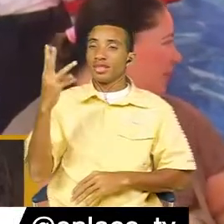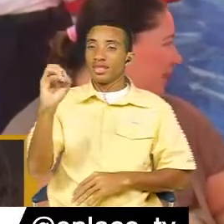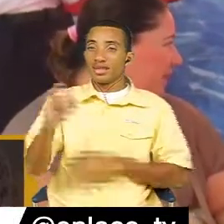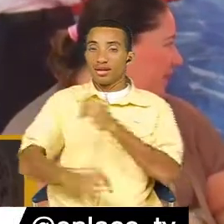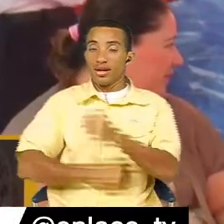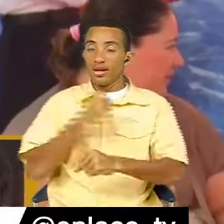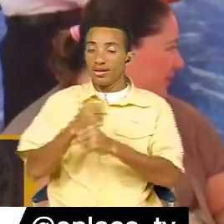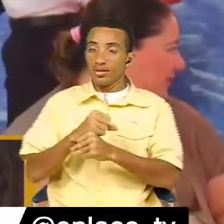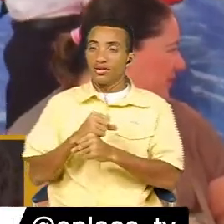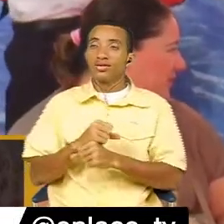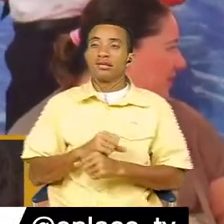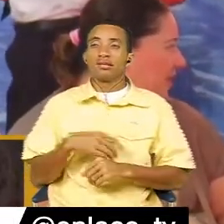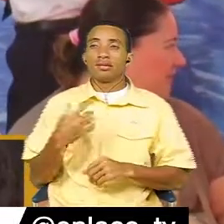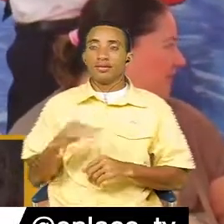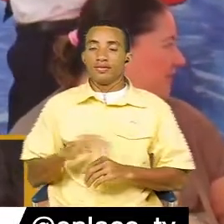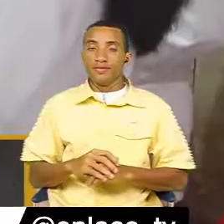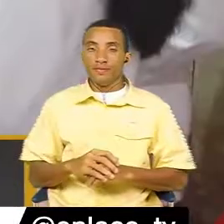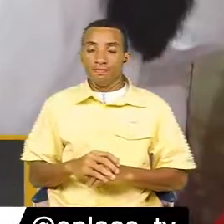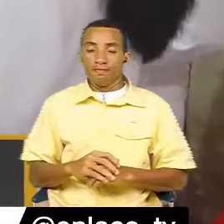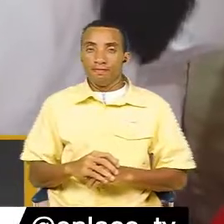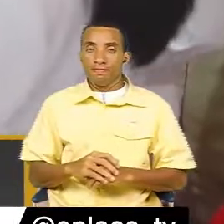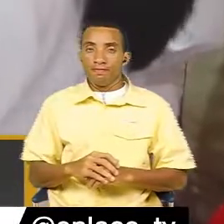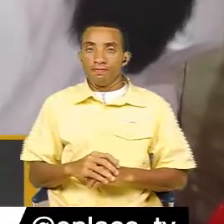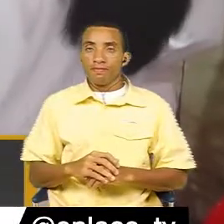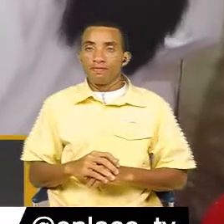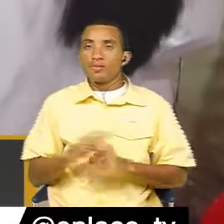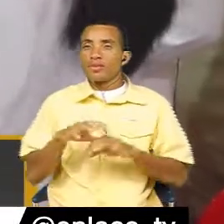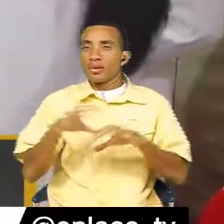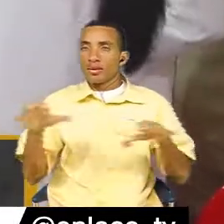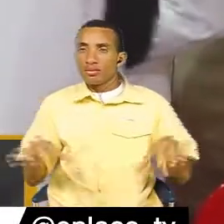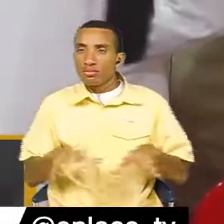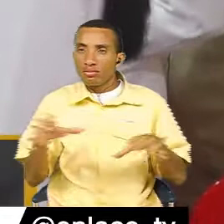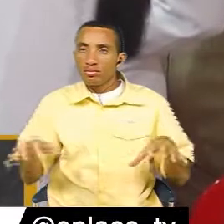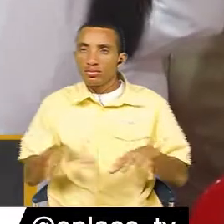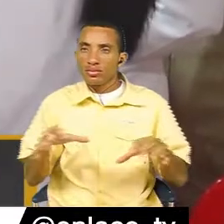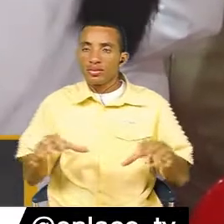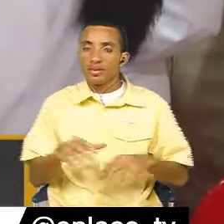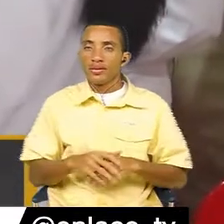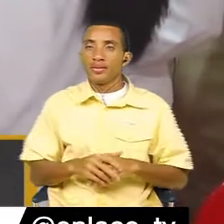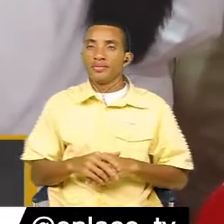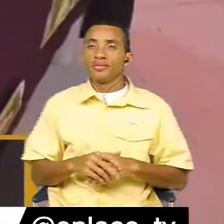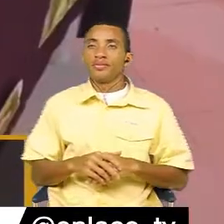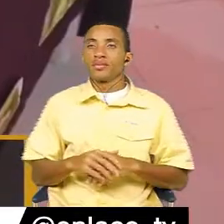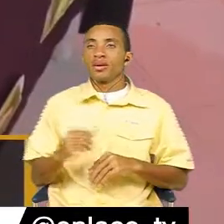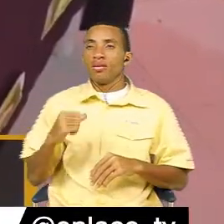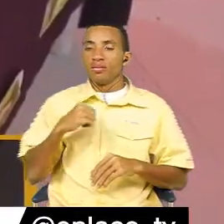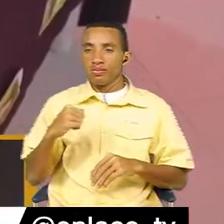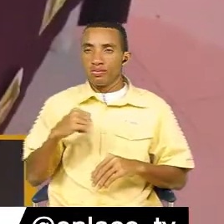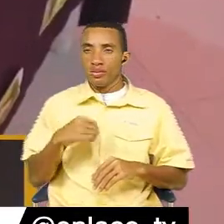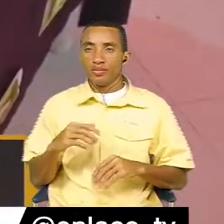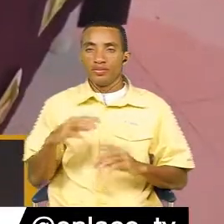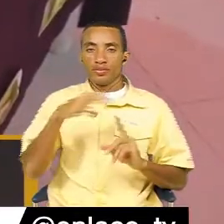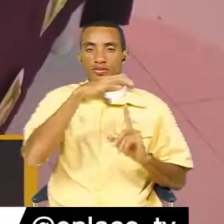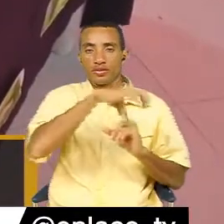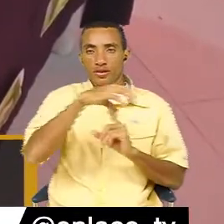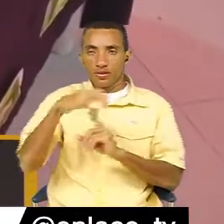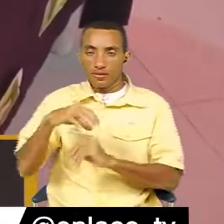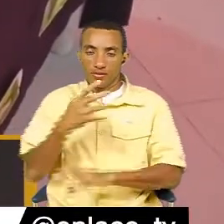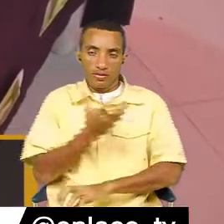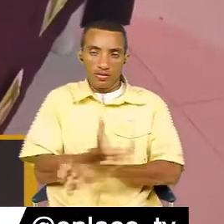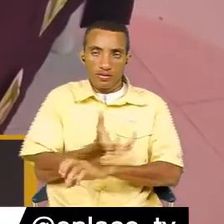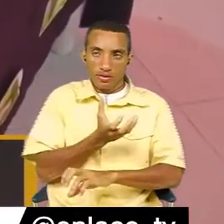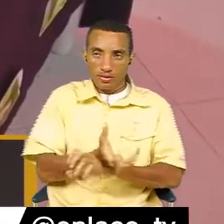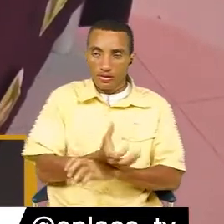institucional y pues dentro de las actividades que estamos realizando tenemos la Feria de la Ciencia, la exposición